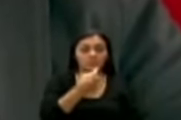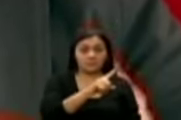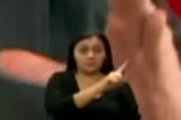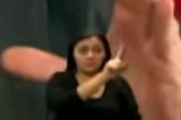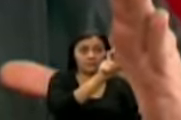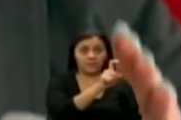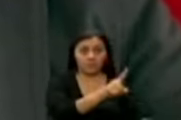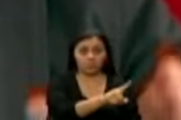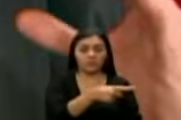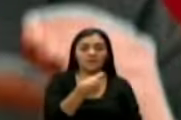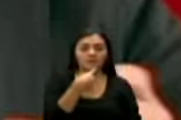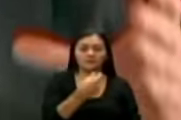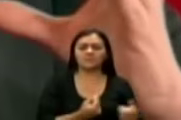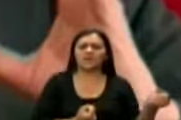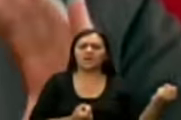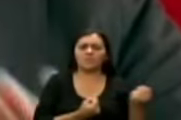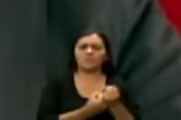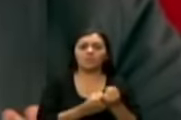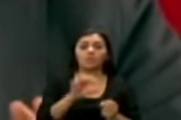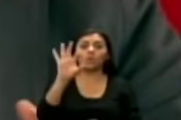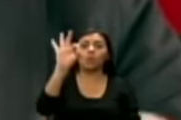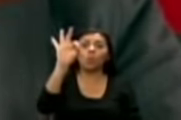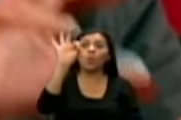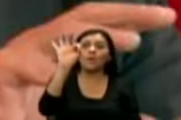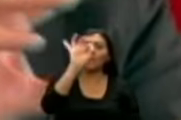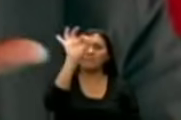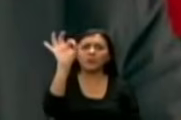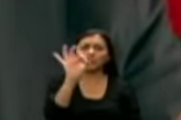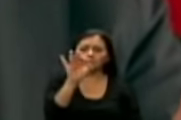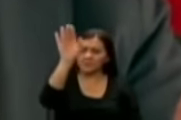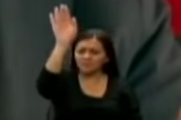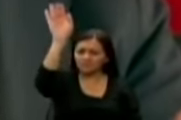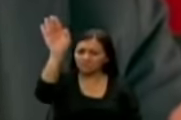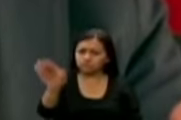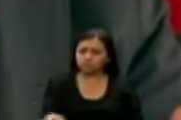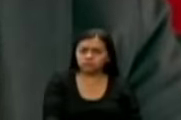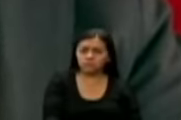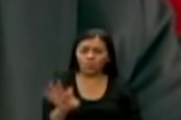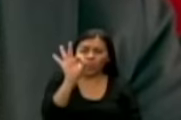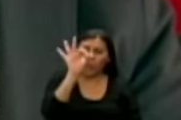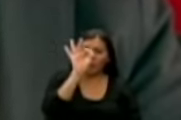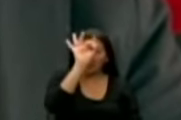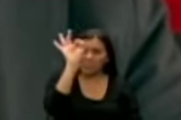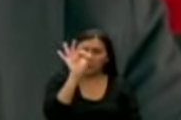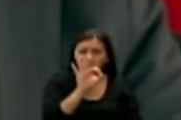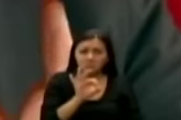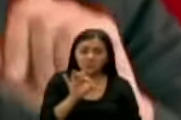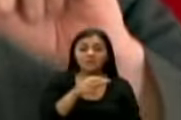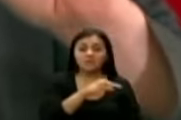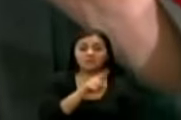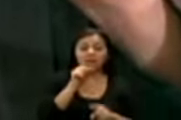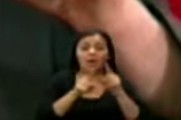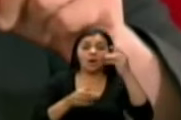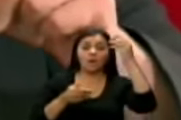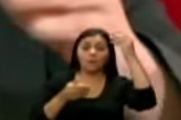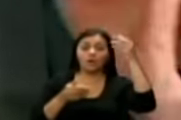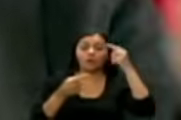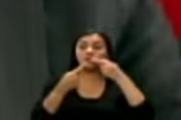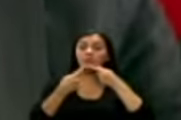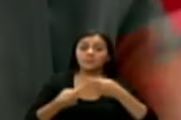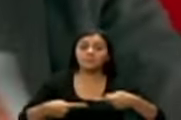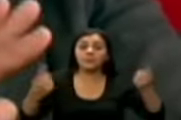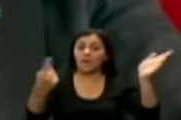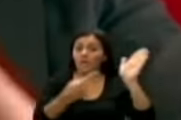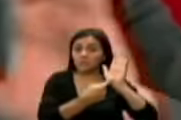Rousseff tiene un apoyo menor al 9%, esto después es utilizado por algunos políticos para decirle al gran público,